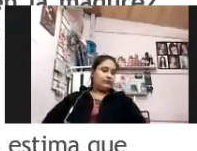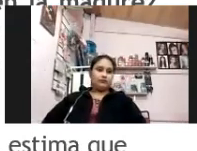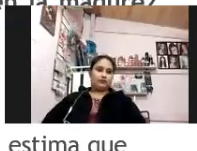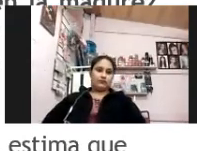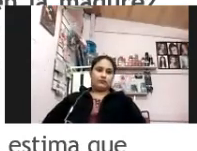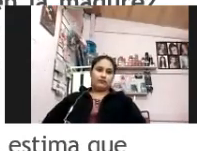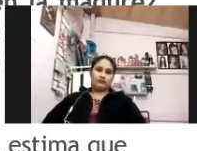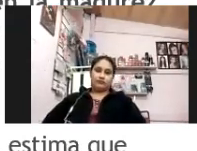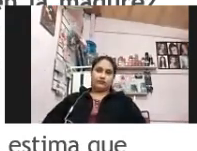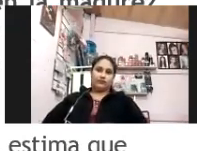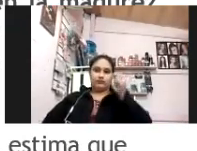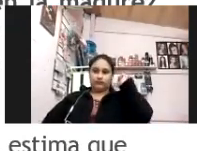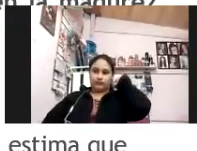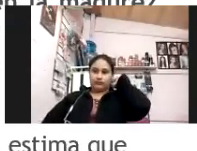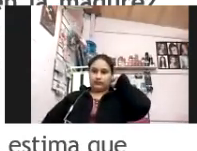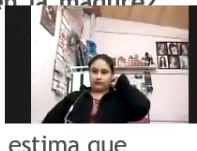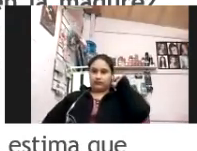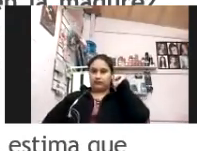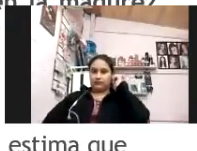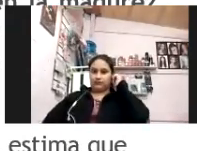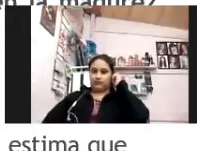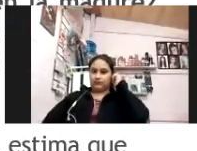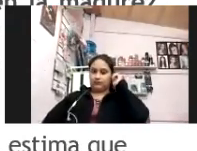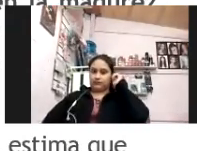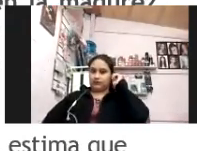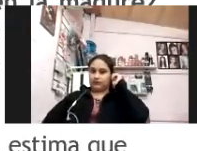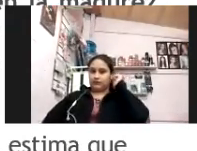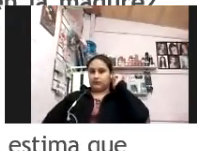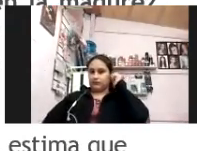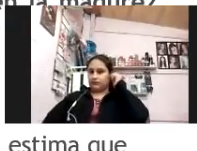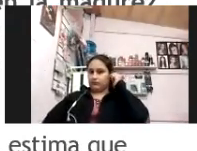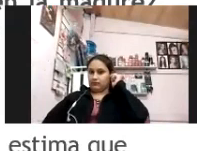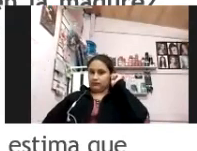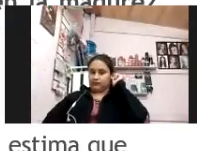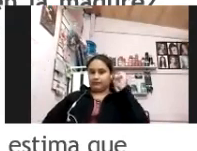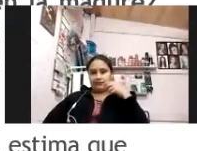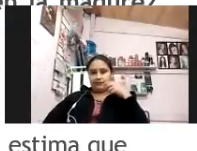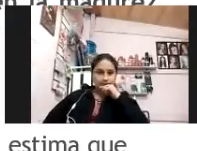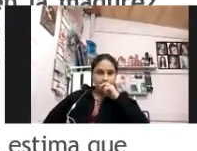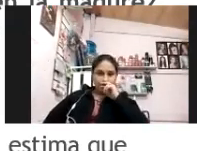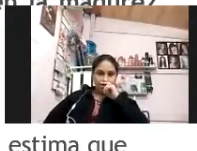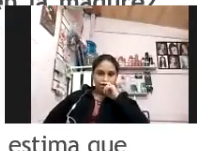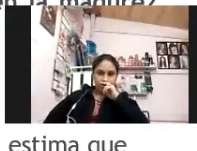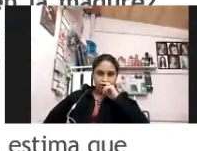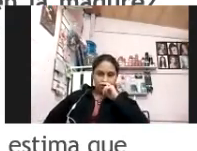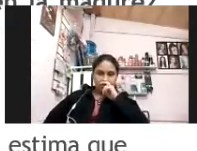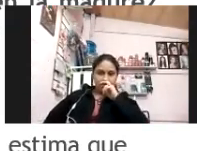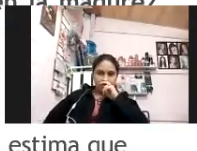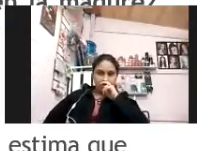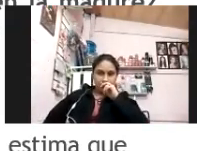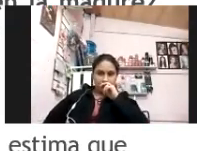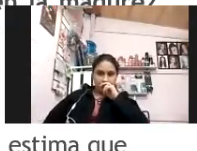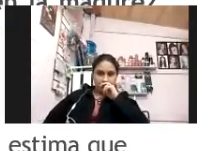también, por ejemplo, se vuelve más irritable, más agresivo, cambia su comportamiento. En un adulto mayor, por